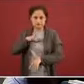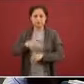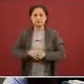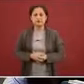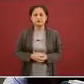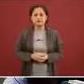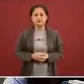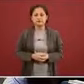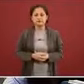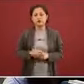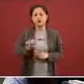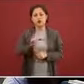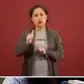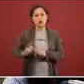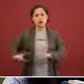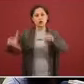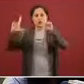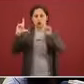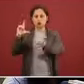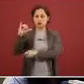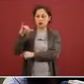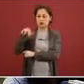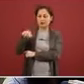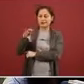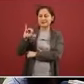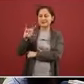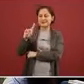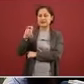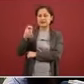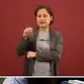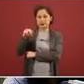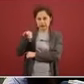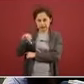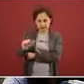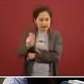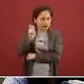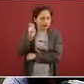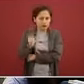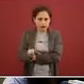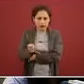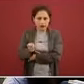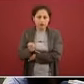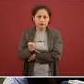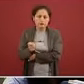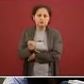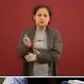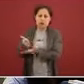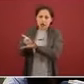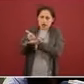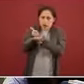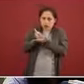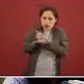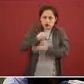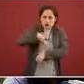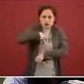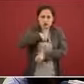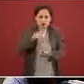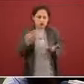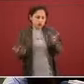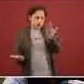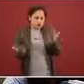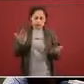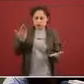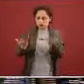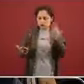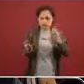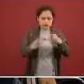Cuando lo vemos por incidencia, incidencia es una medida que nos permite comparar entre poblaciones de